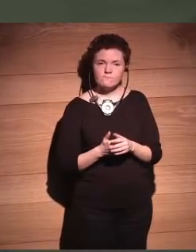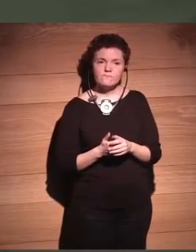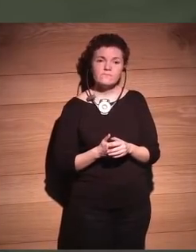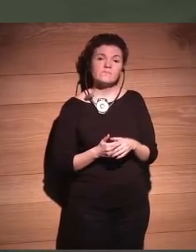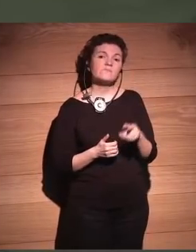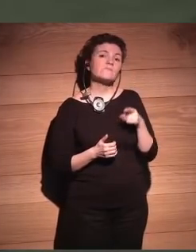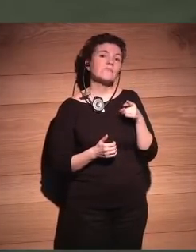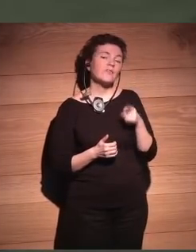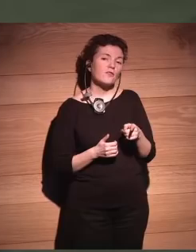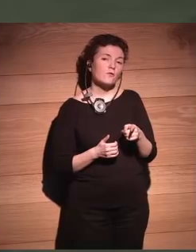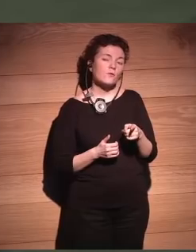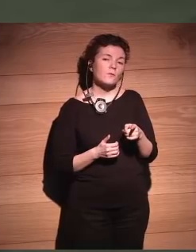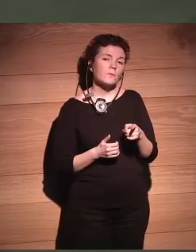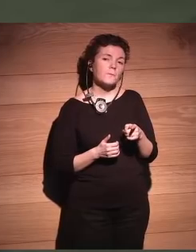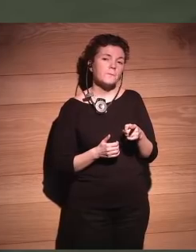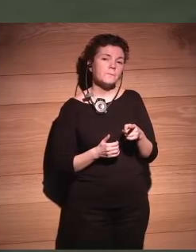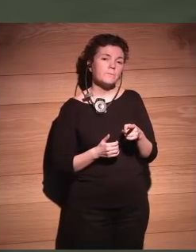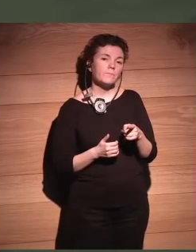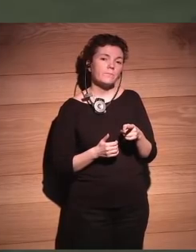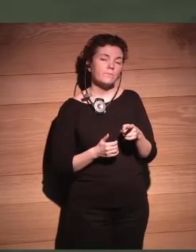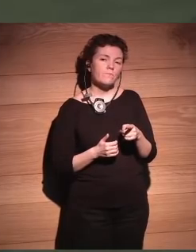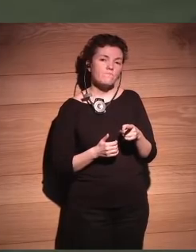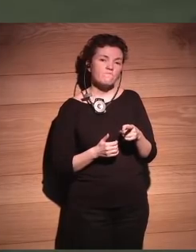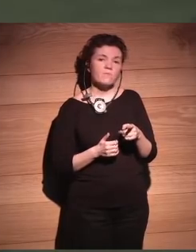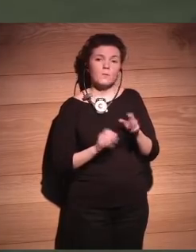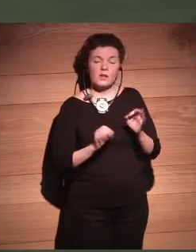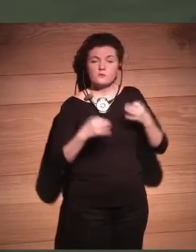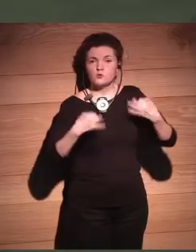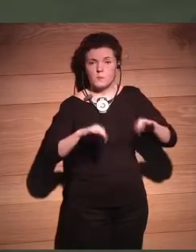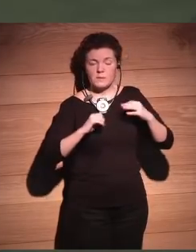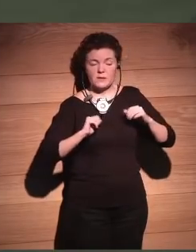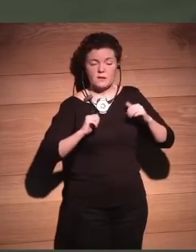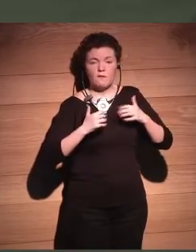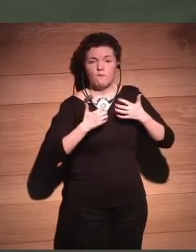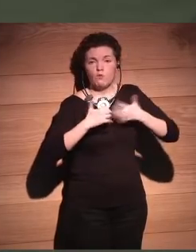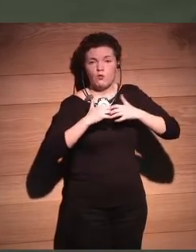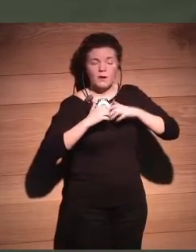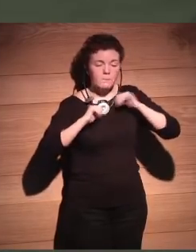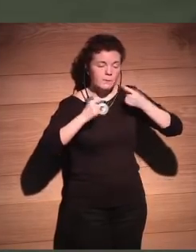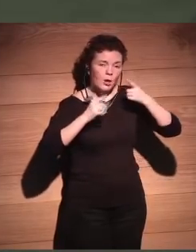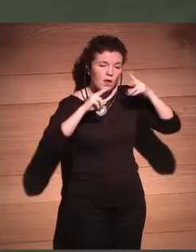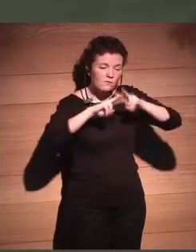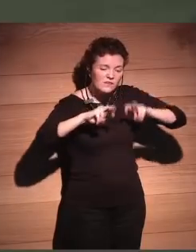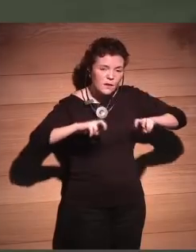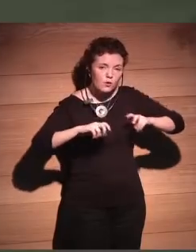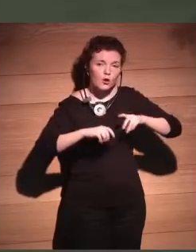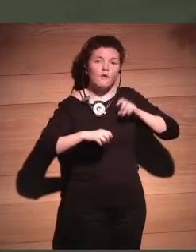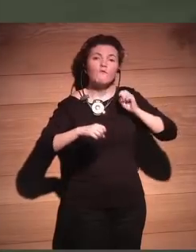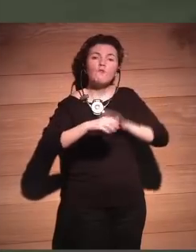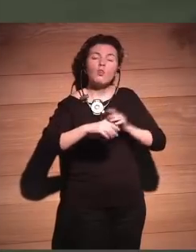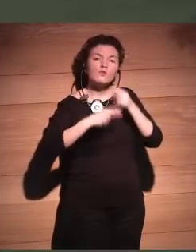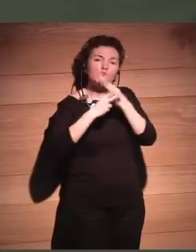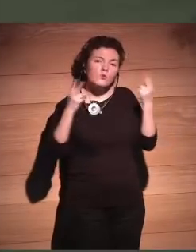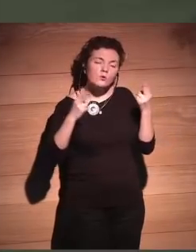Cuando esto pase, porque es como normalmente funciona la biomedicina, haces investigación con fondos públicos, se